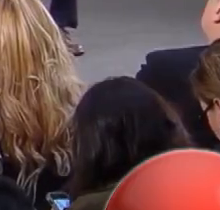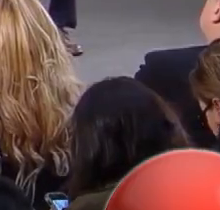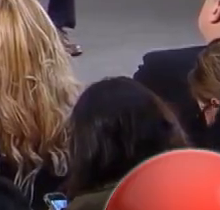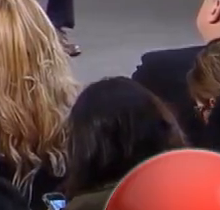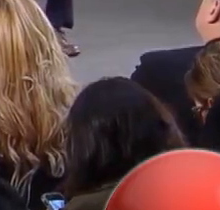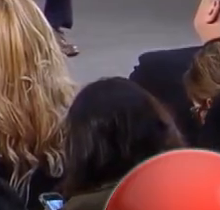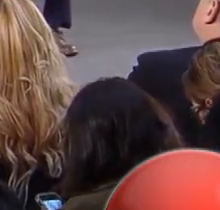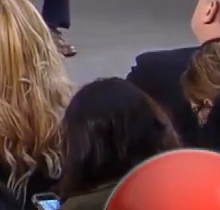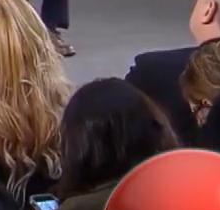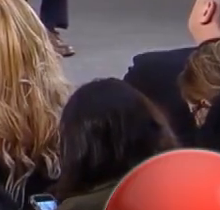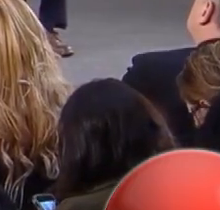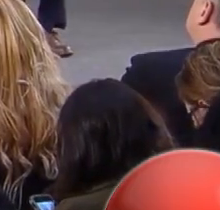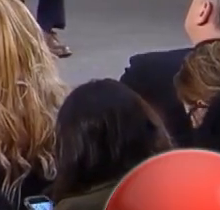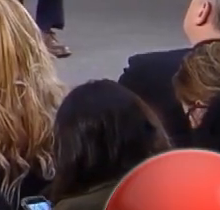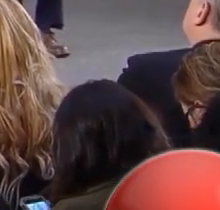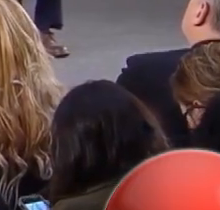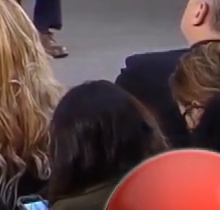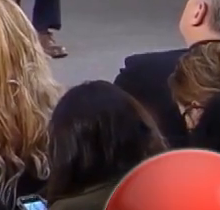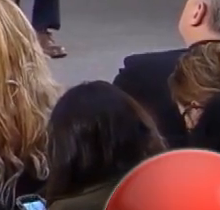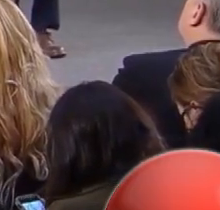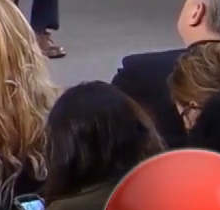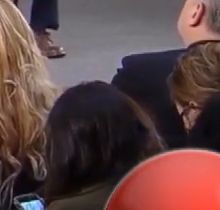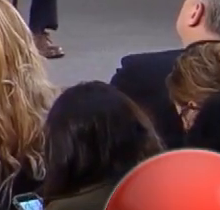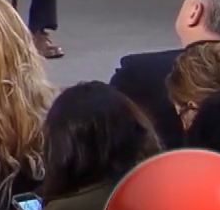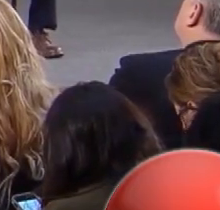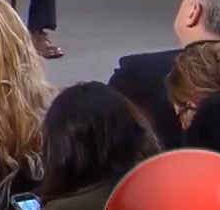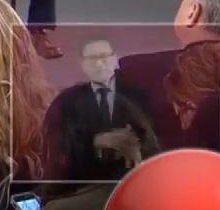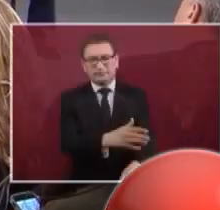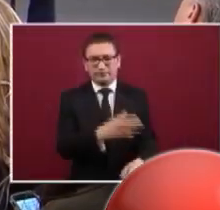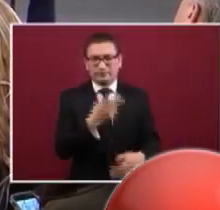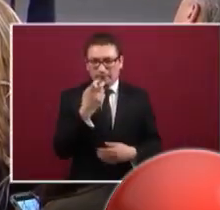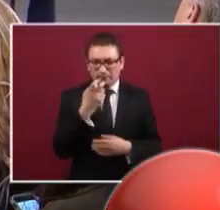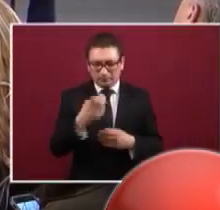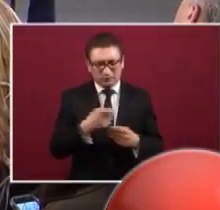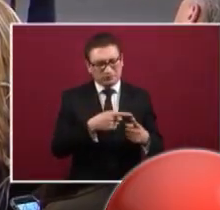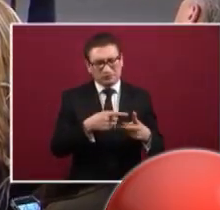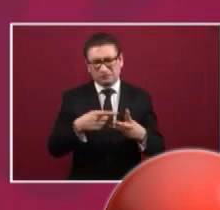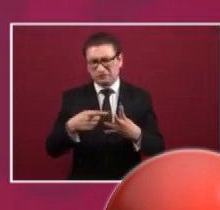todo eso es el saldo, es